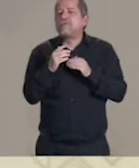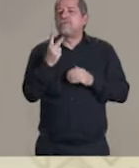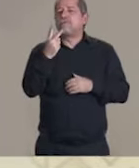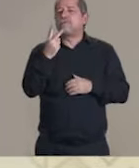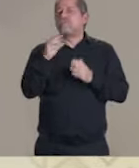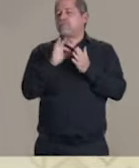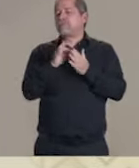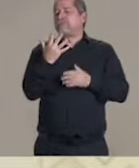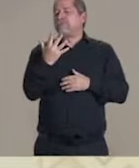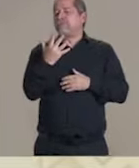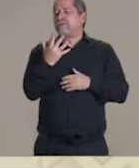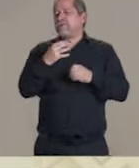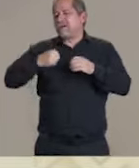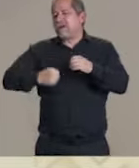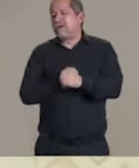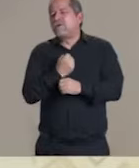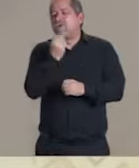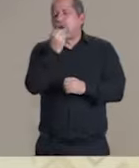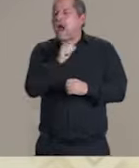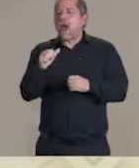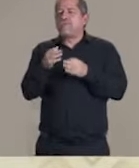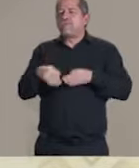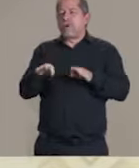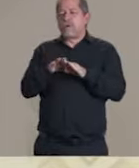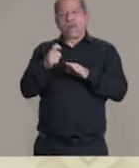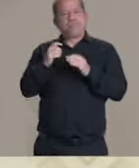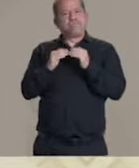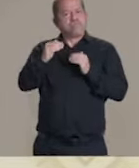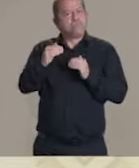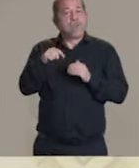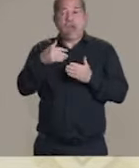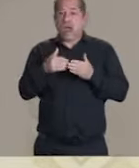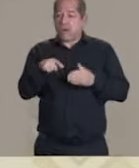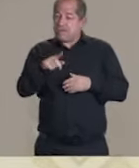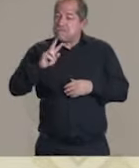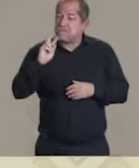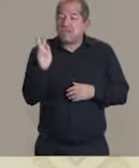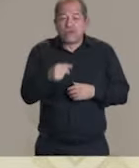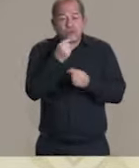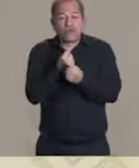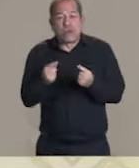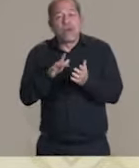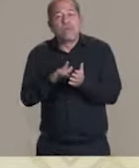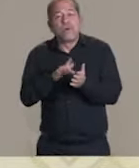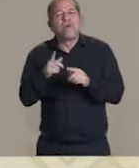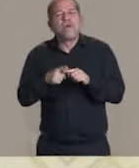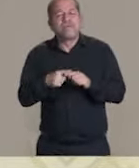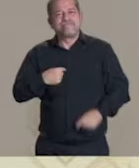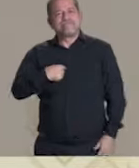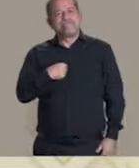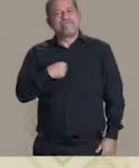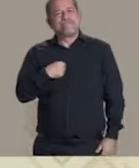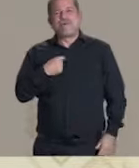Apoyar a las mujeres de 60 a 64 años. La única que ha apoyado a la infancia es su servidora. Cuando fui jefa de gobierno de la Ciudad